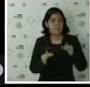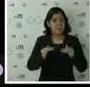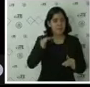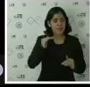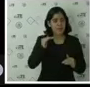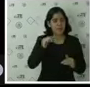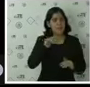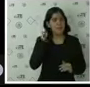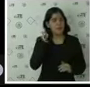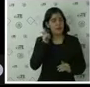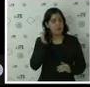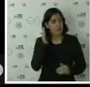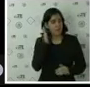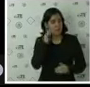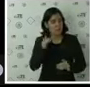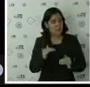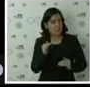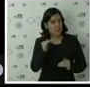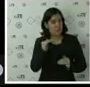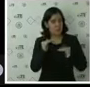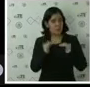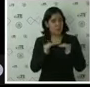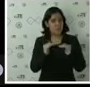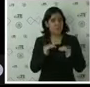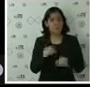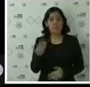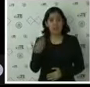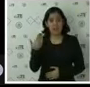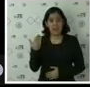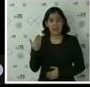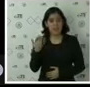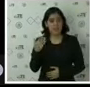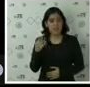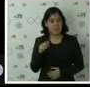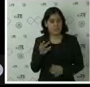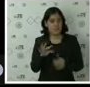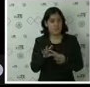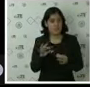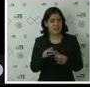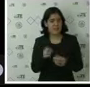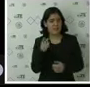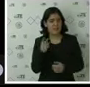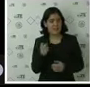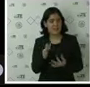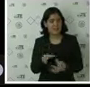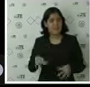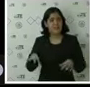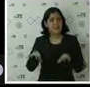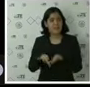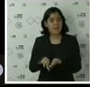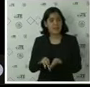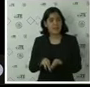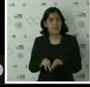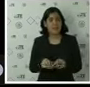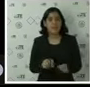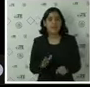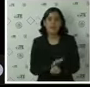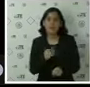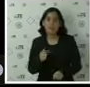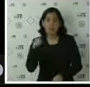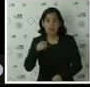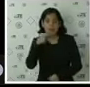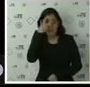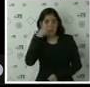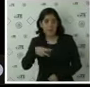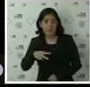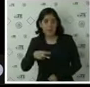en nuestro país. Hicieron mucho remarco en esto porque es algo que es cierto. En nuestro país hay muchas